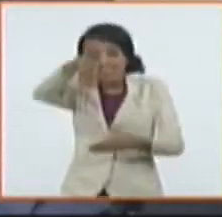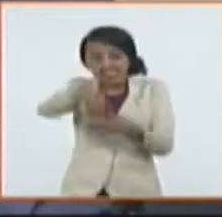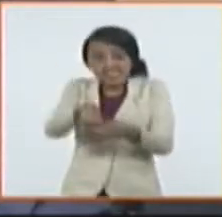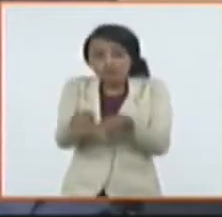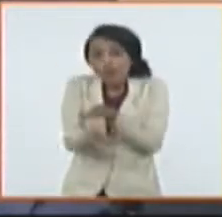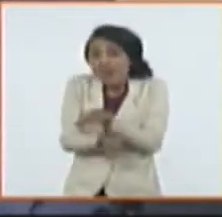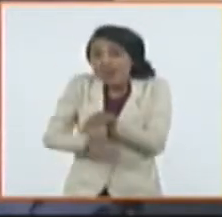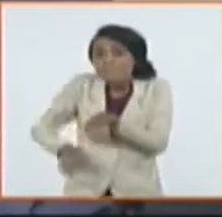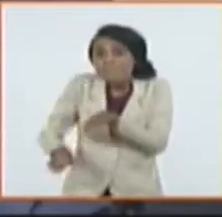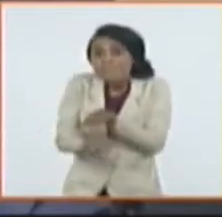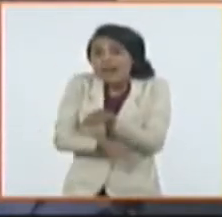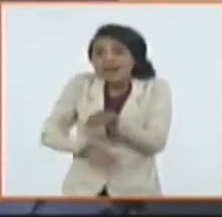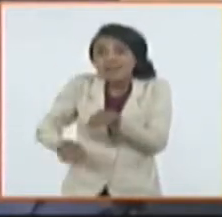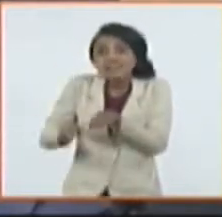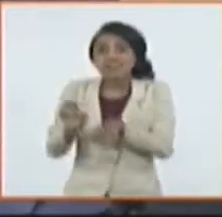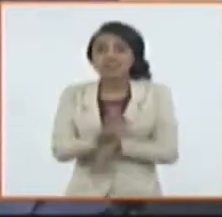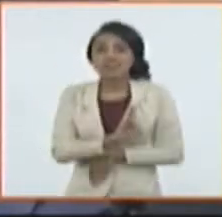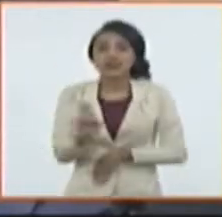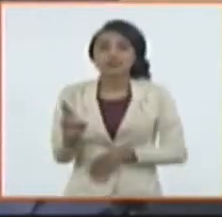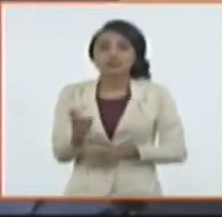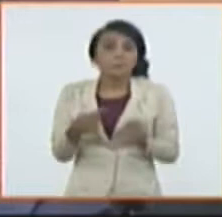de la revolución.